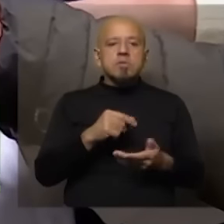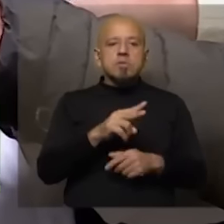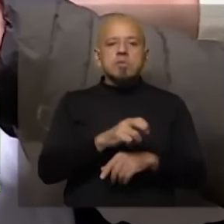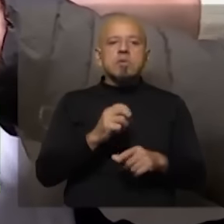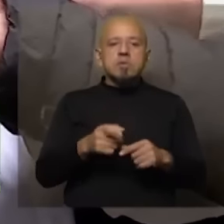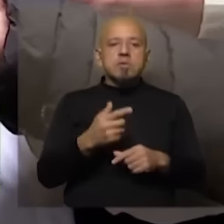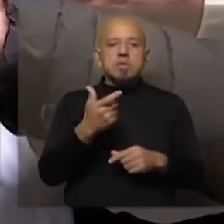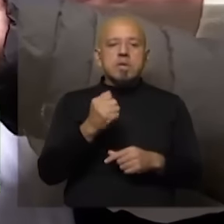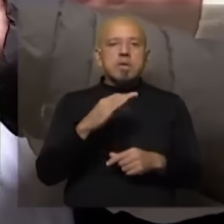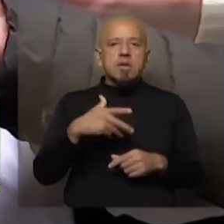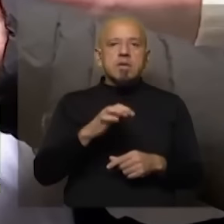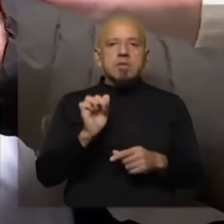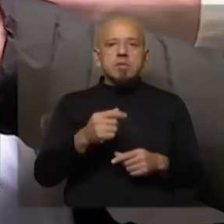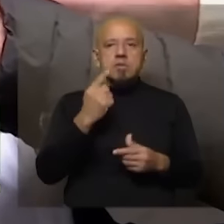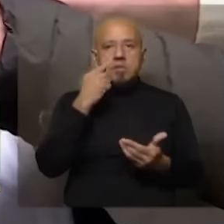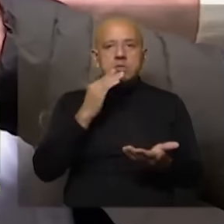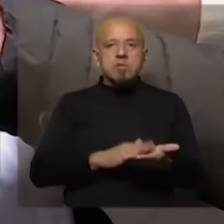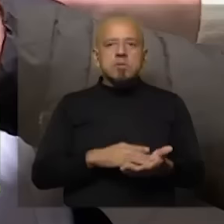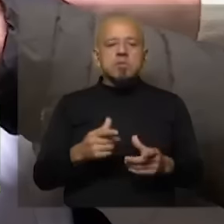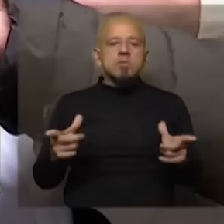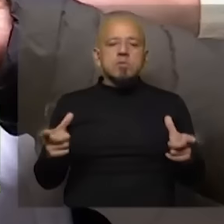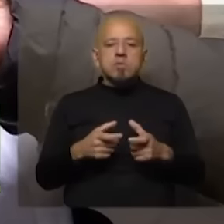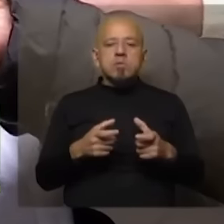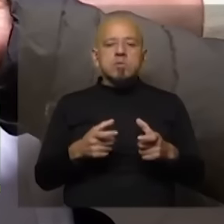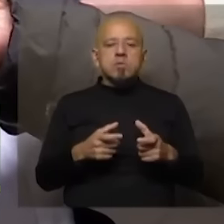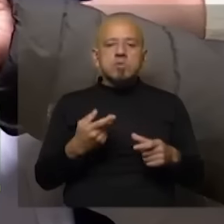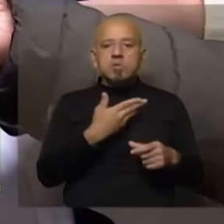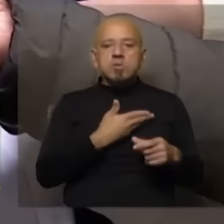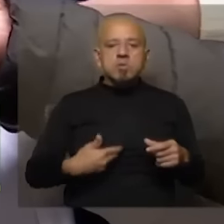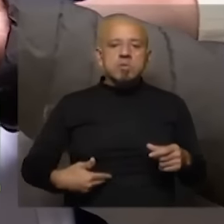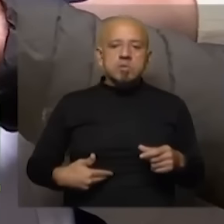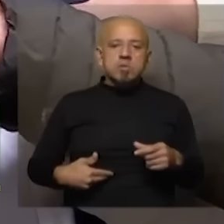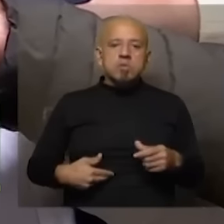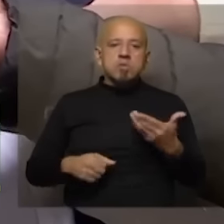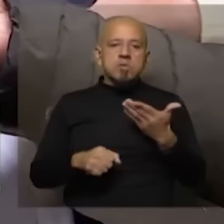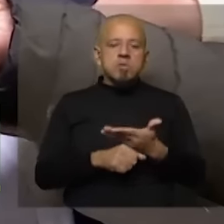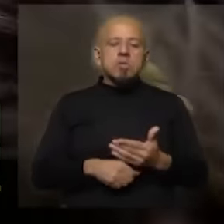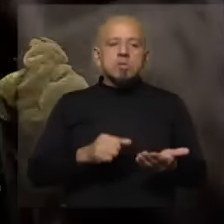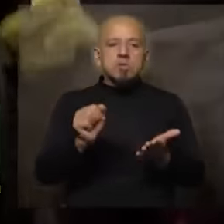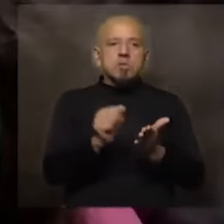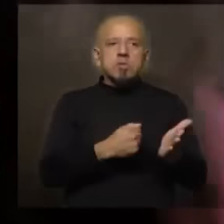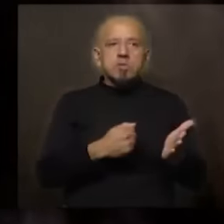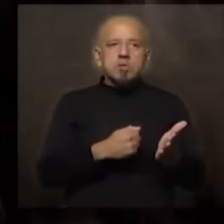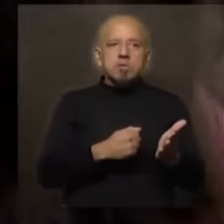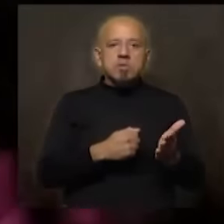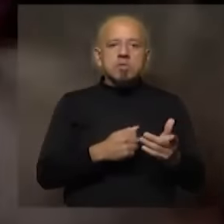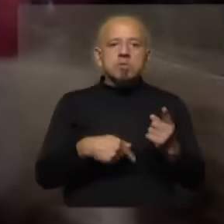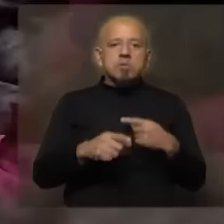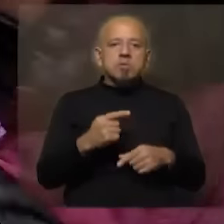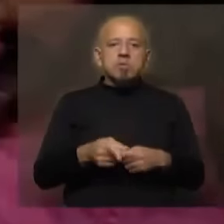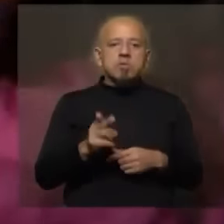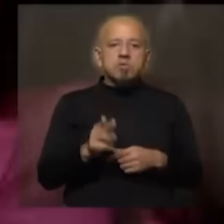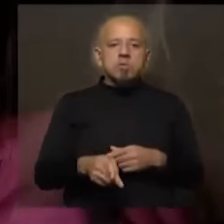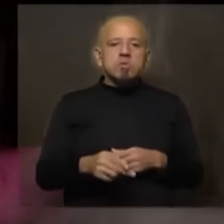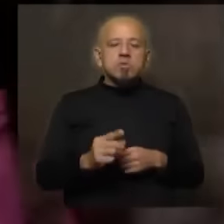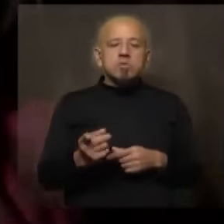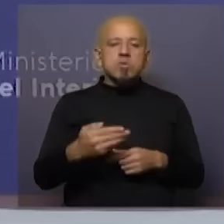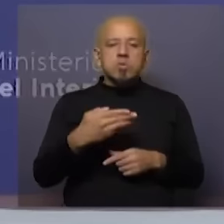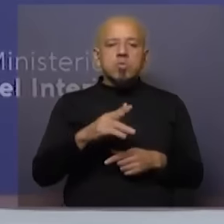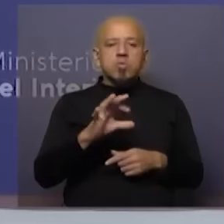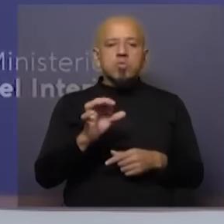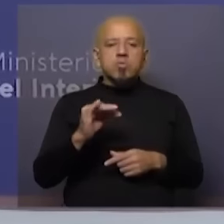aportó pruebas acerca de que en una reunión realizada en la Presidencia de la República se le pidió que borre los chats. Tras esto renunciaron los exministros